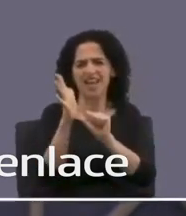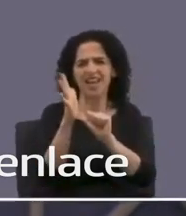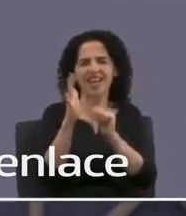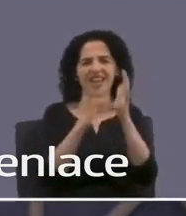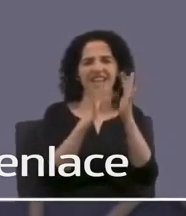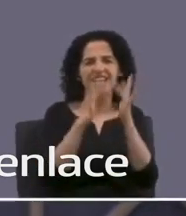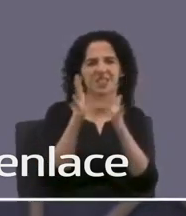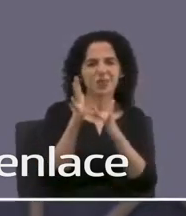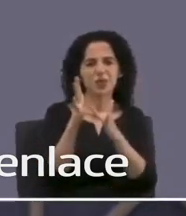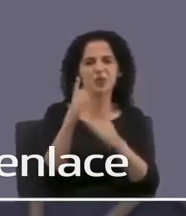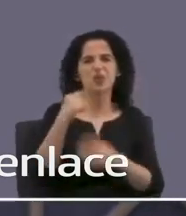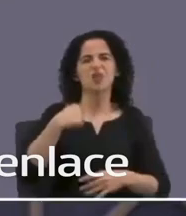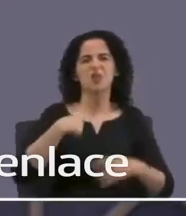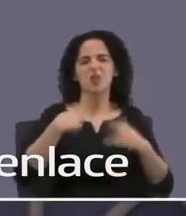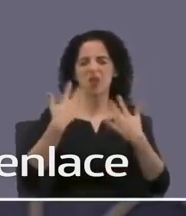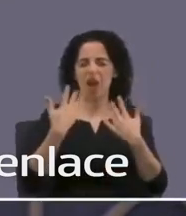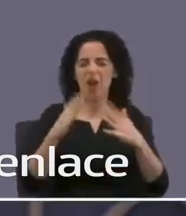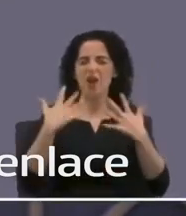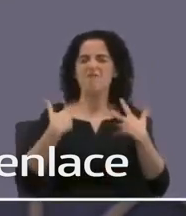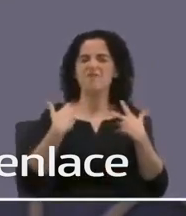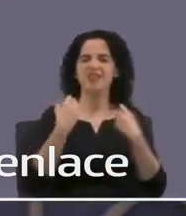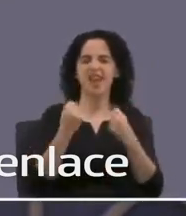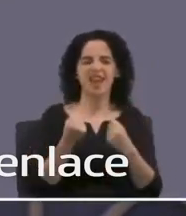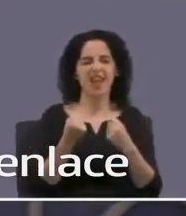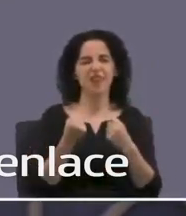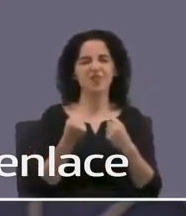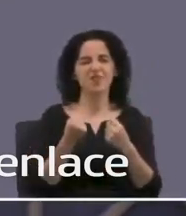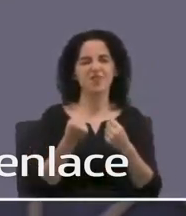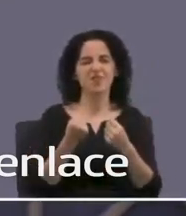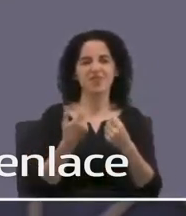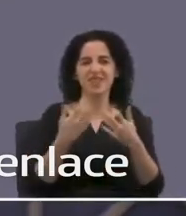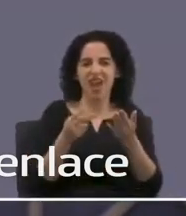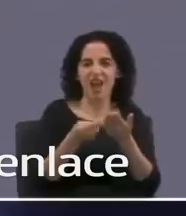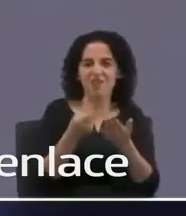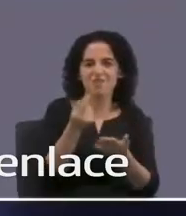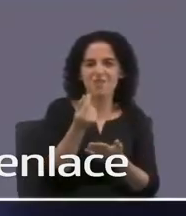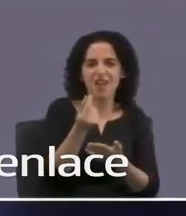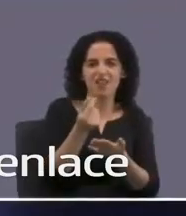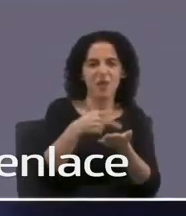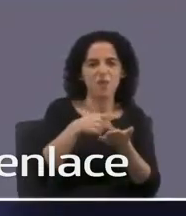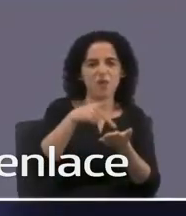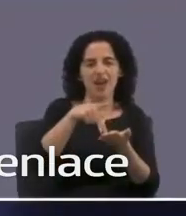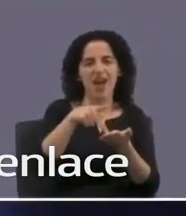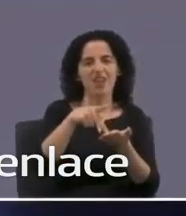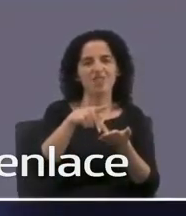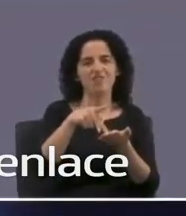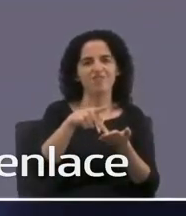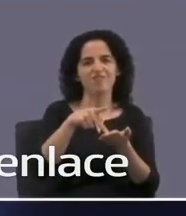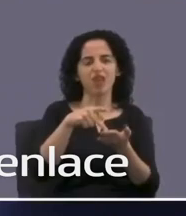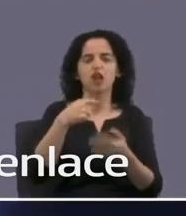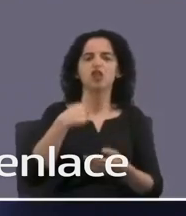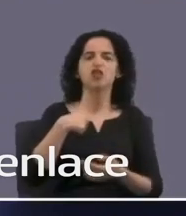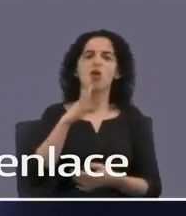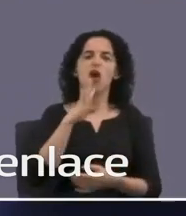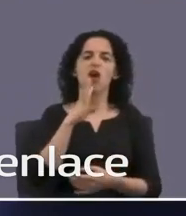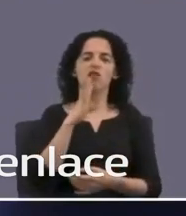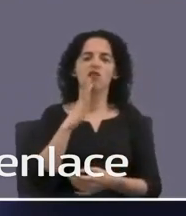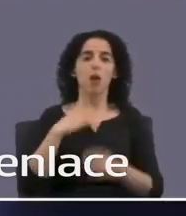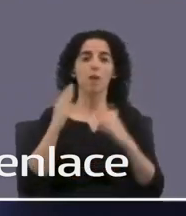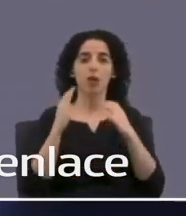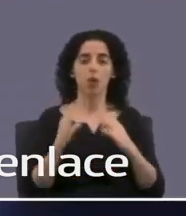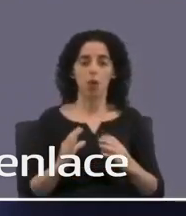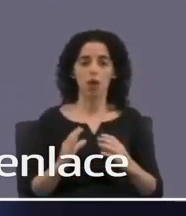llagas de Jesucristo yo fui curado. El precio fue pagado y yo le hablo a mi